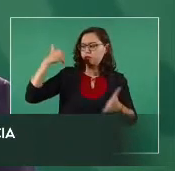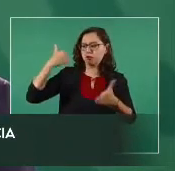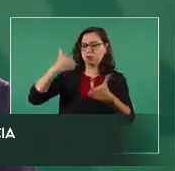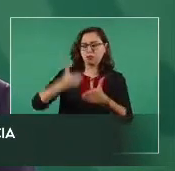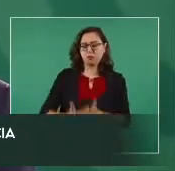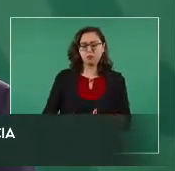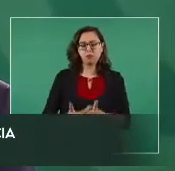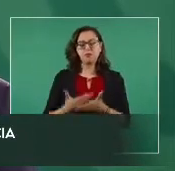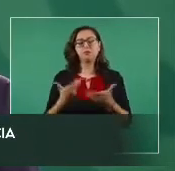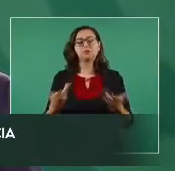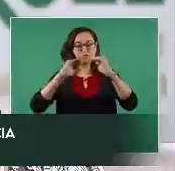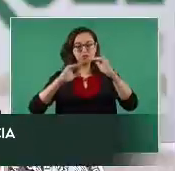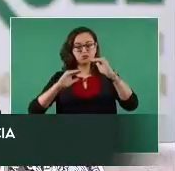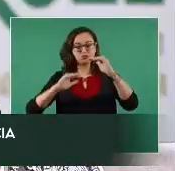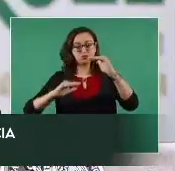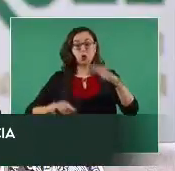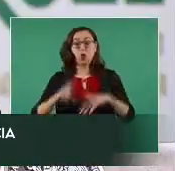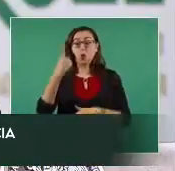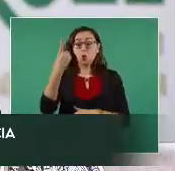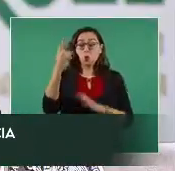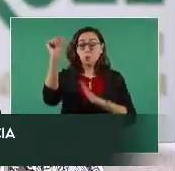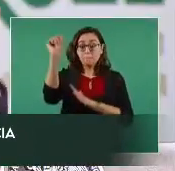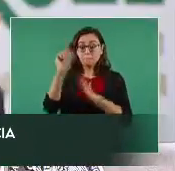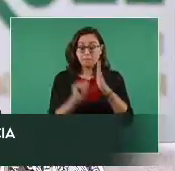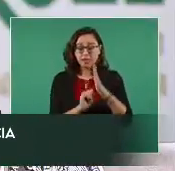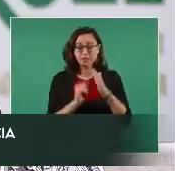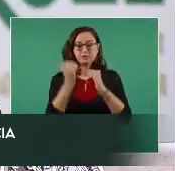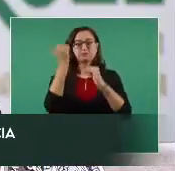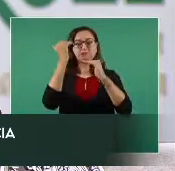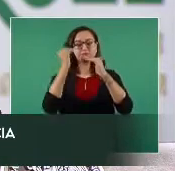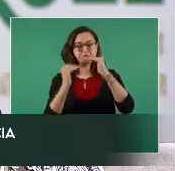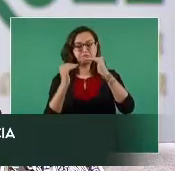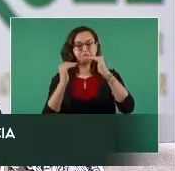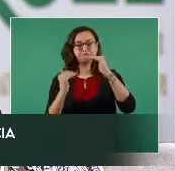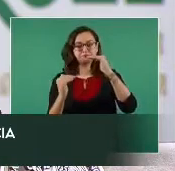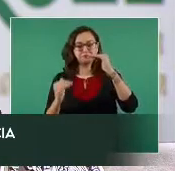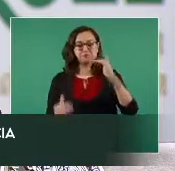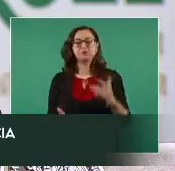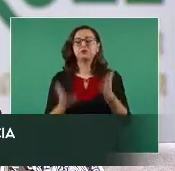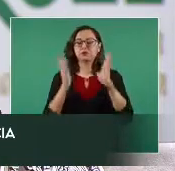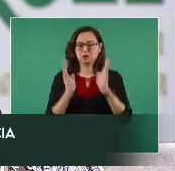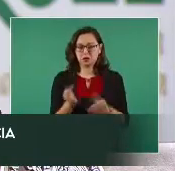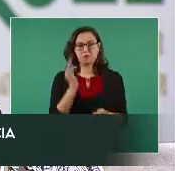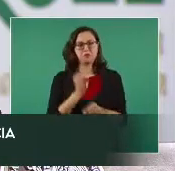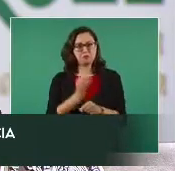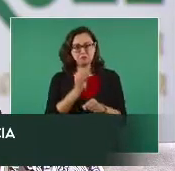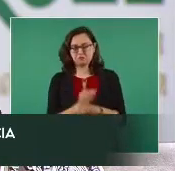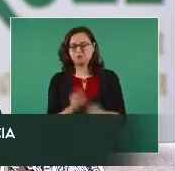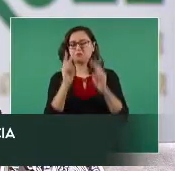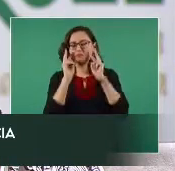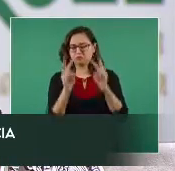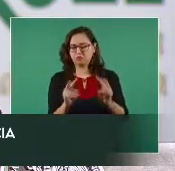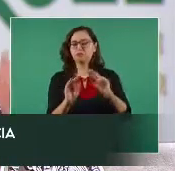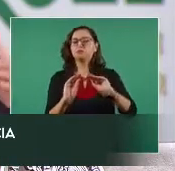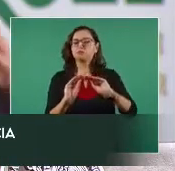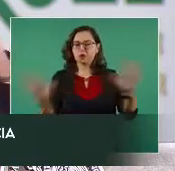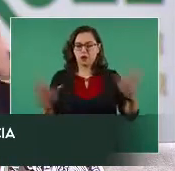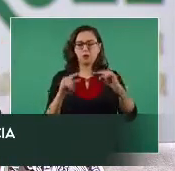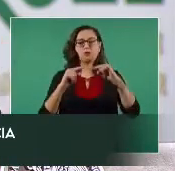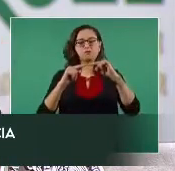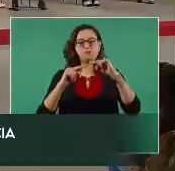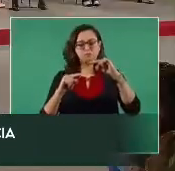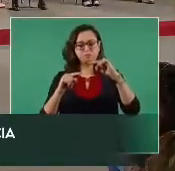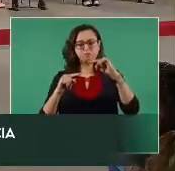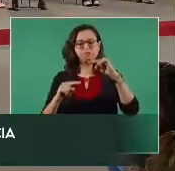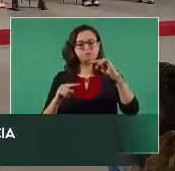tendencia firme a la baja. En la matutina presidencial en Palacio Nacional, el funcionario ratificó que en las últimas cinco o seis semanas